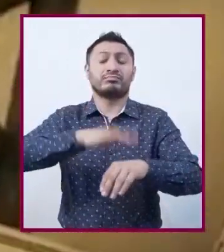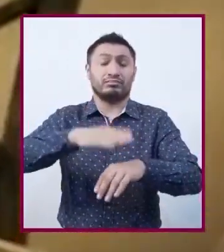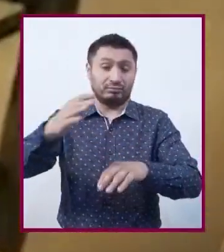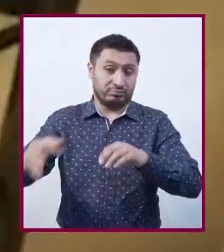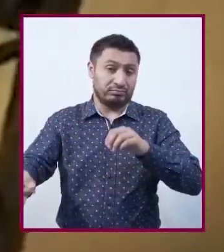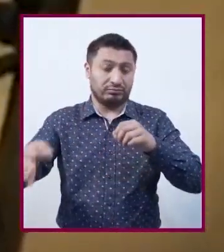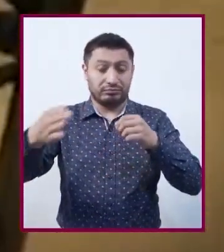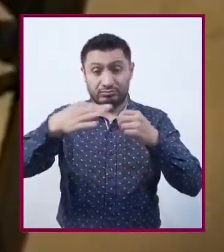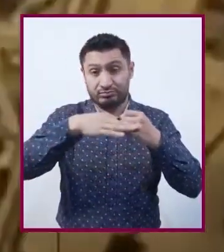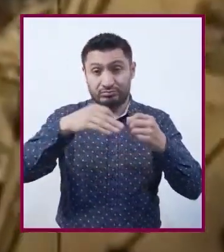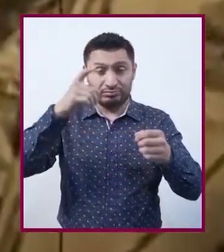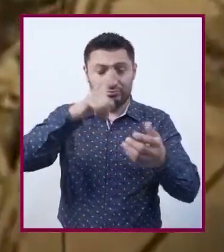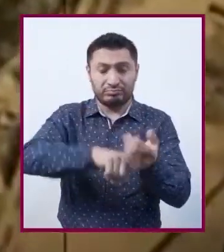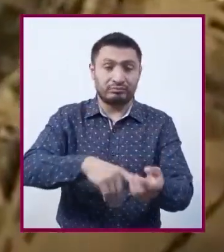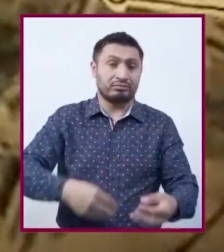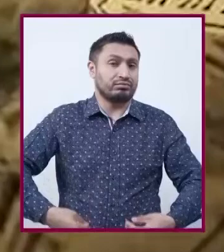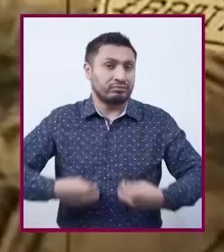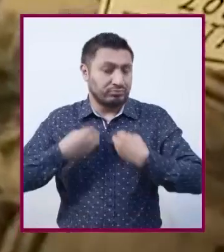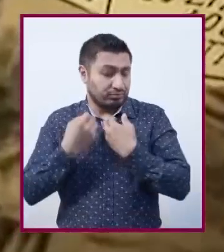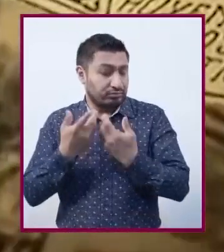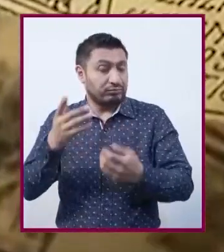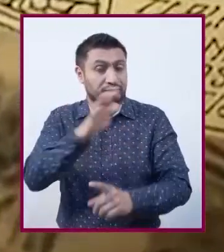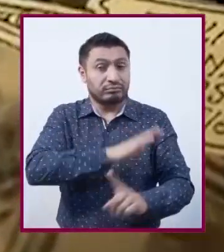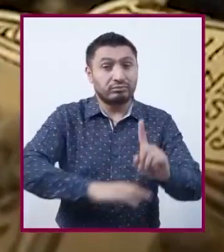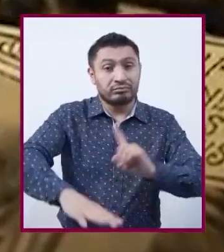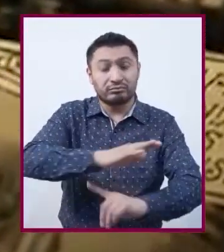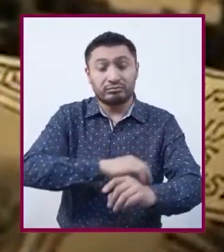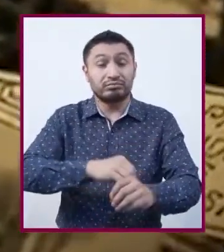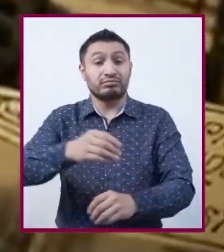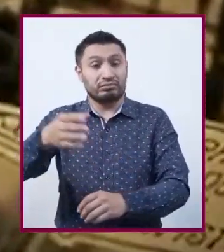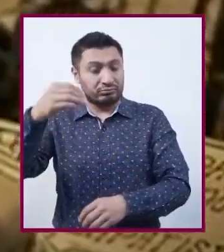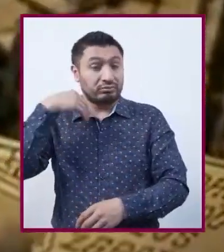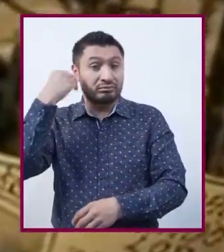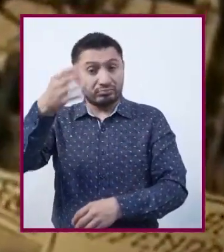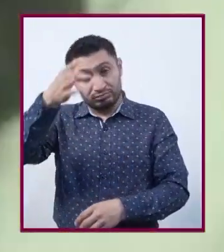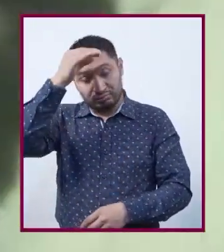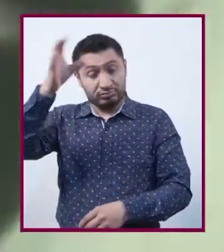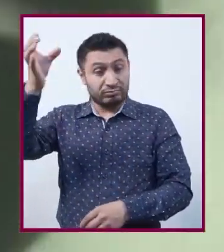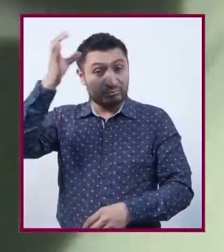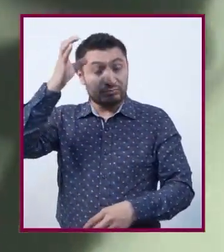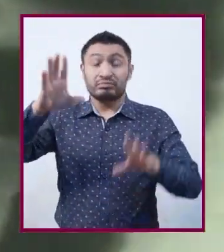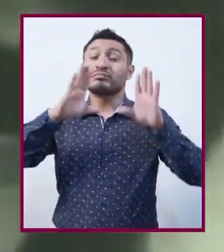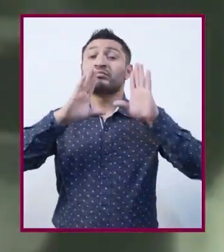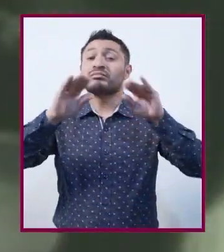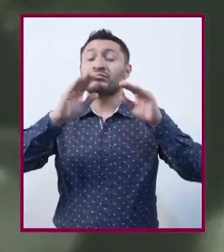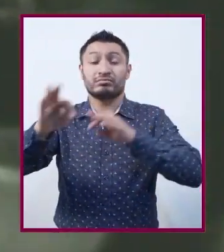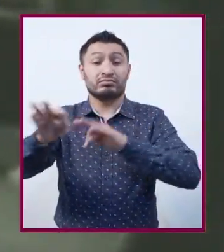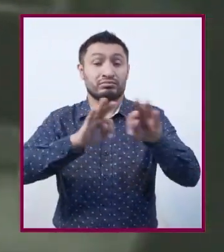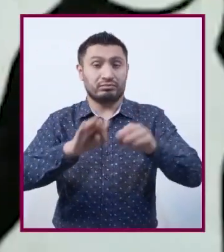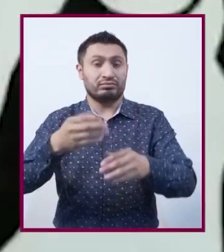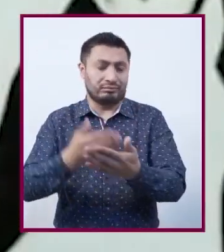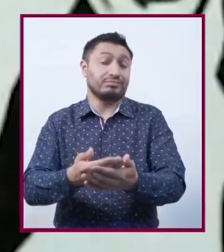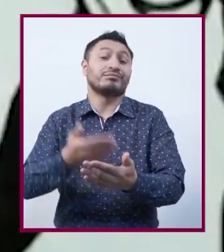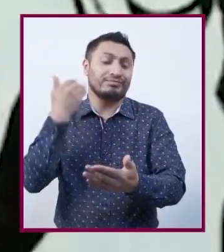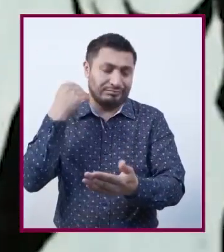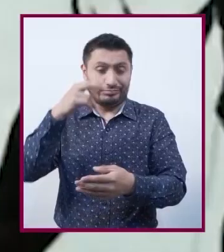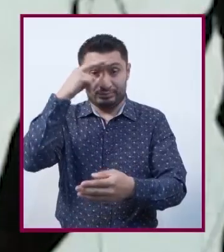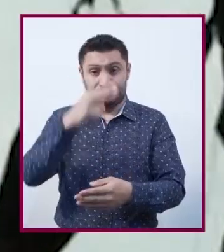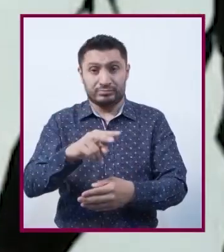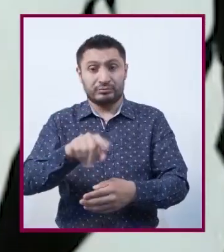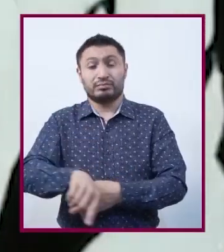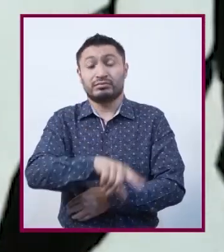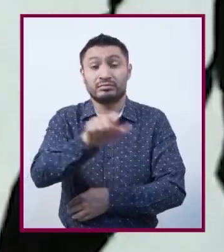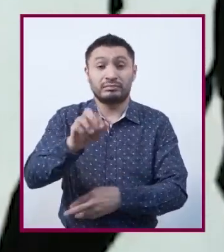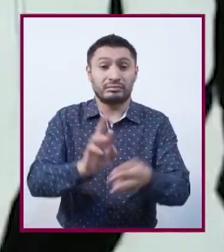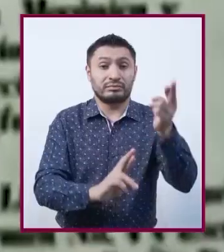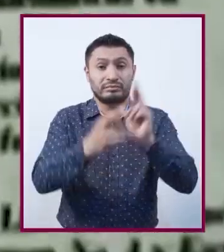su realidad social. Buscaban, ante todo, capacitación para el trabajo. Esos ya eran tiempos del México posrevolucionario,